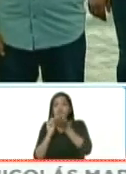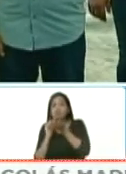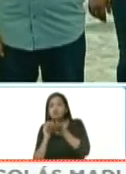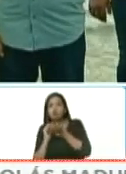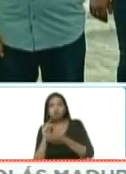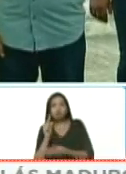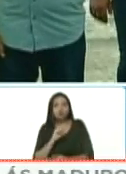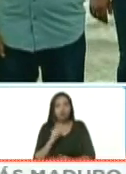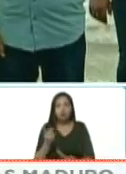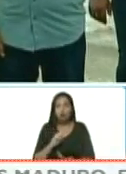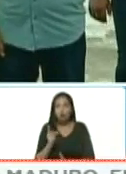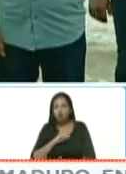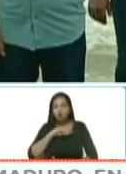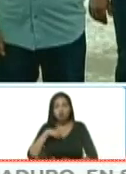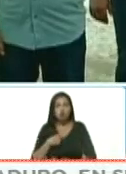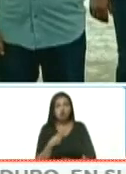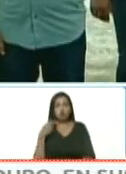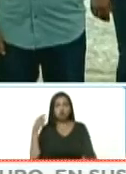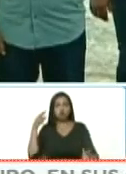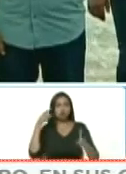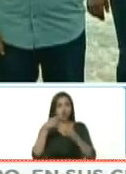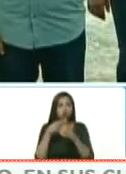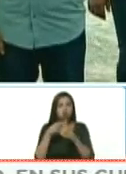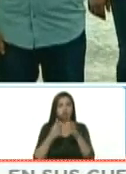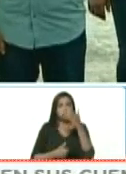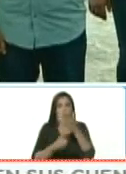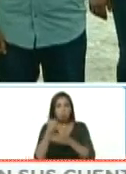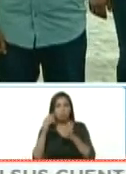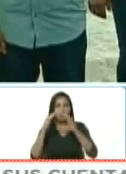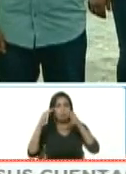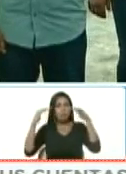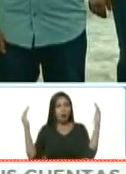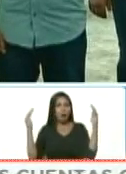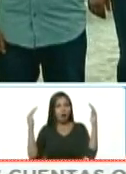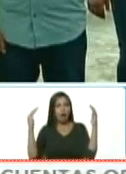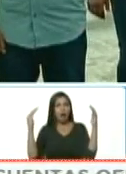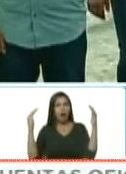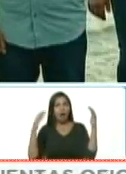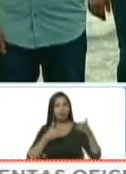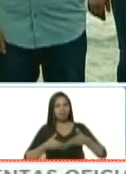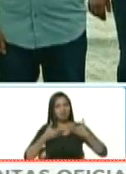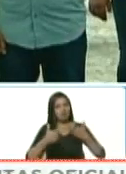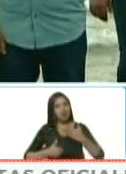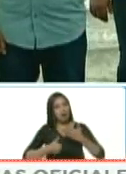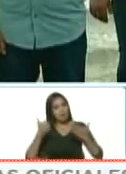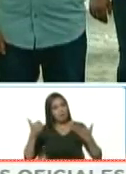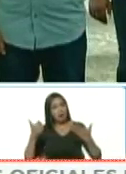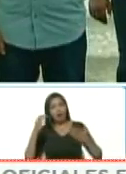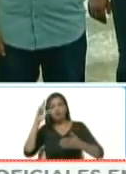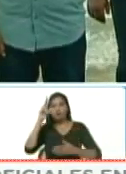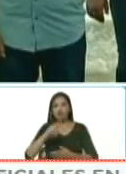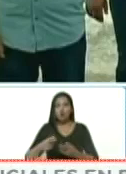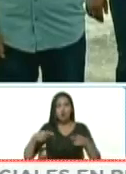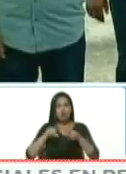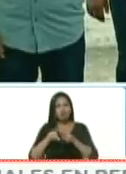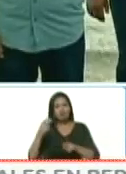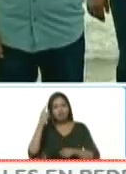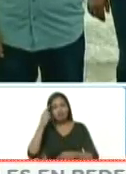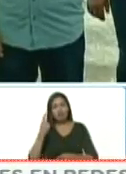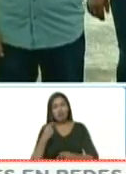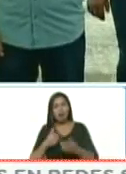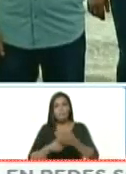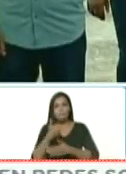mínimo. Tenemos que ir al concepto del maximalismo, dar más, todos los días más, en el